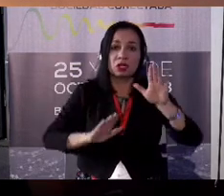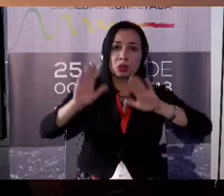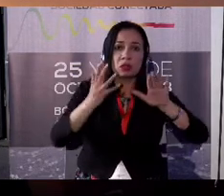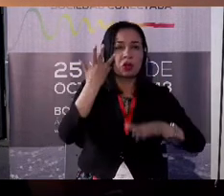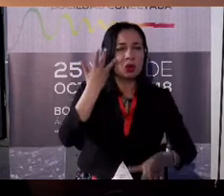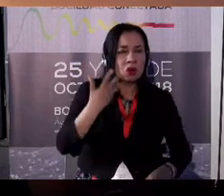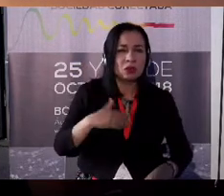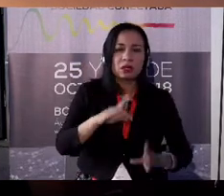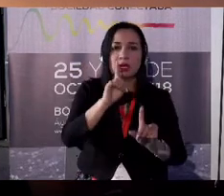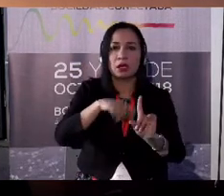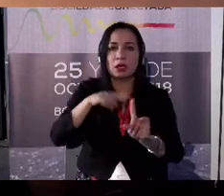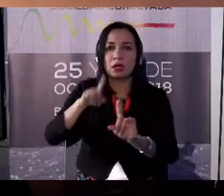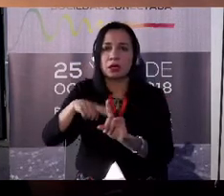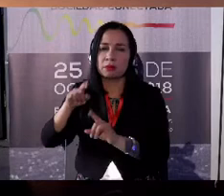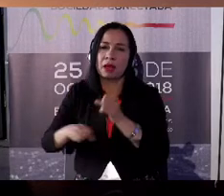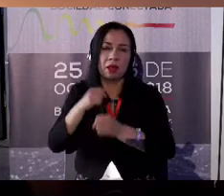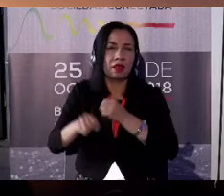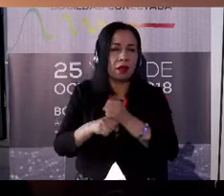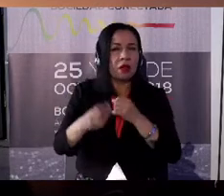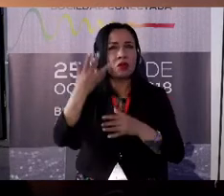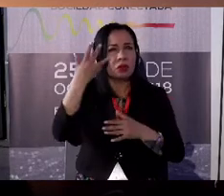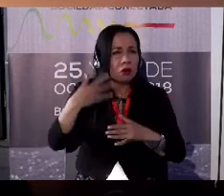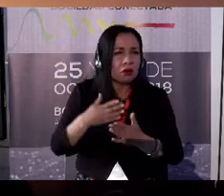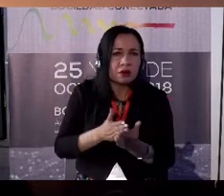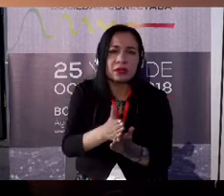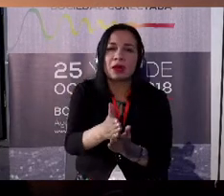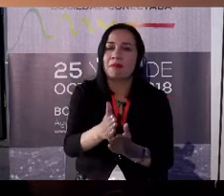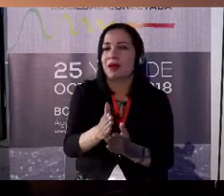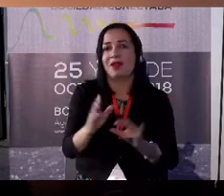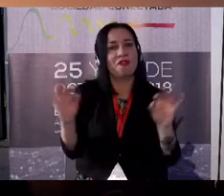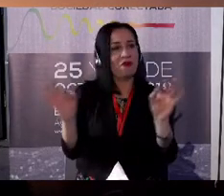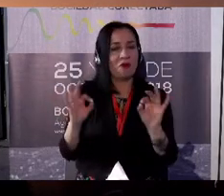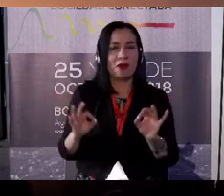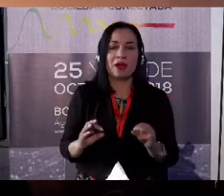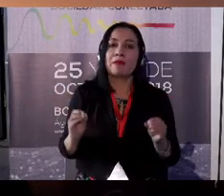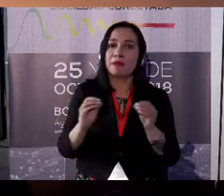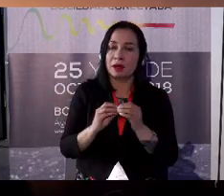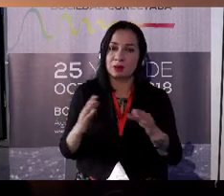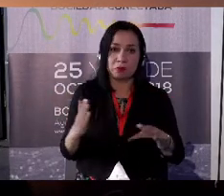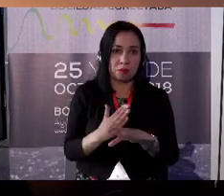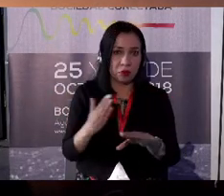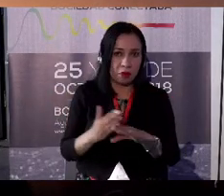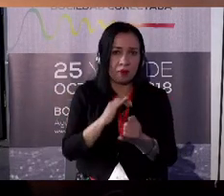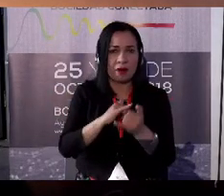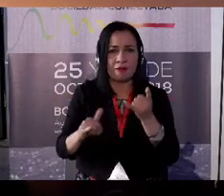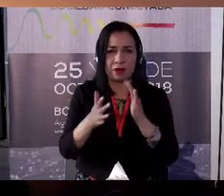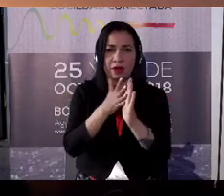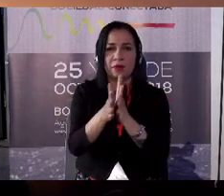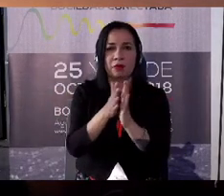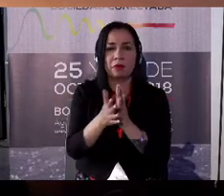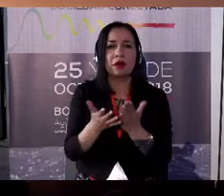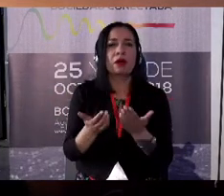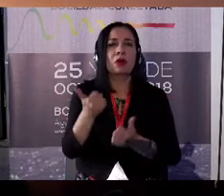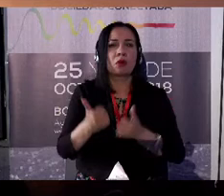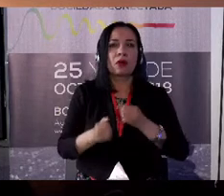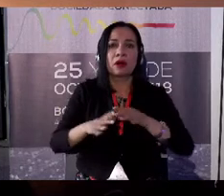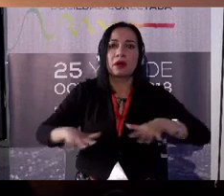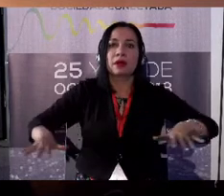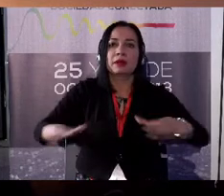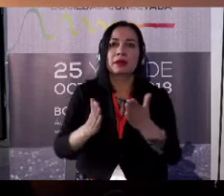años. Y un problema del cual voy a hablar al final, la cobertura del servicio, que es un